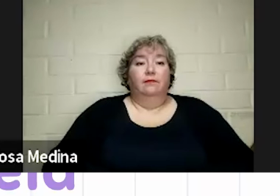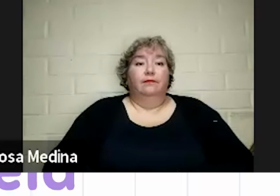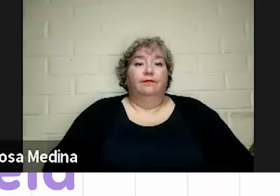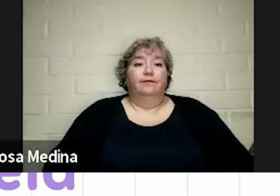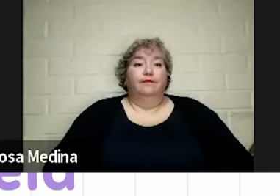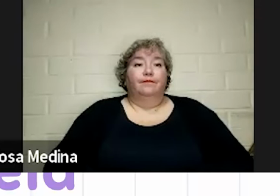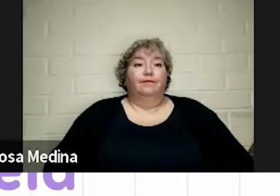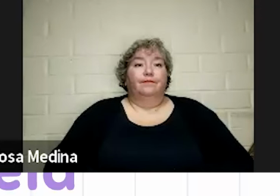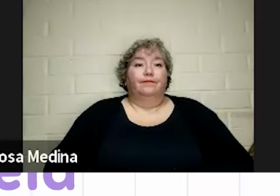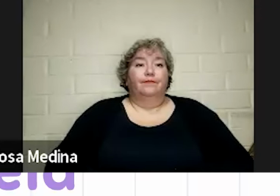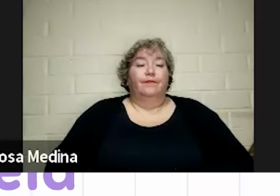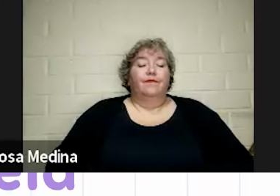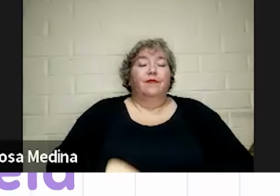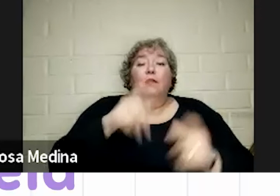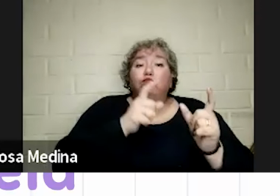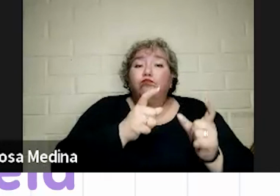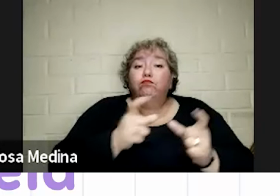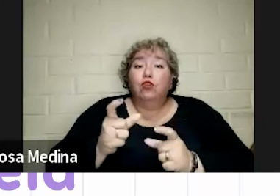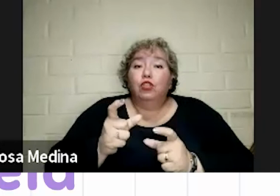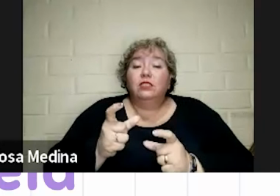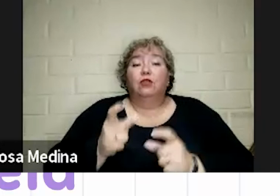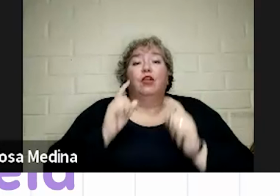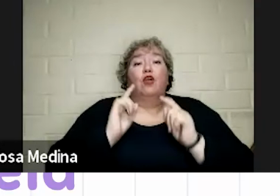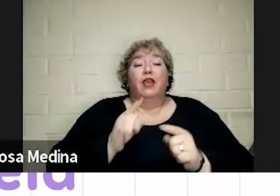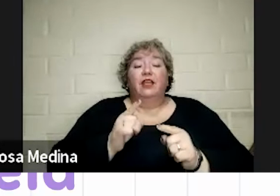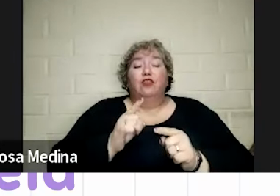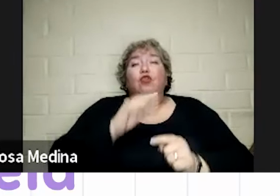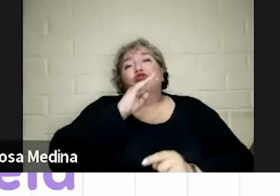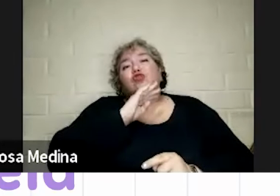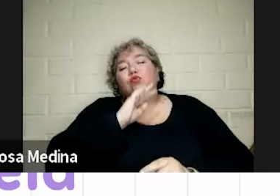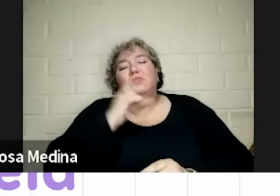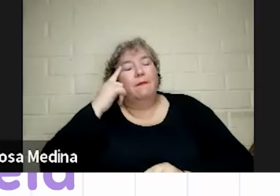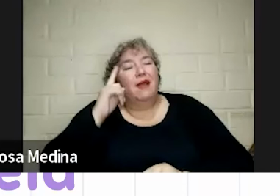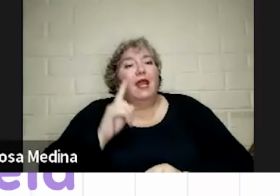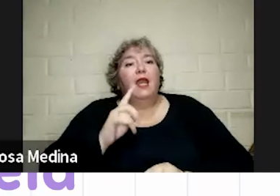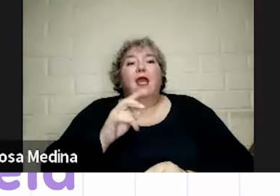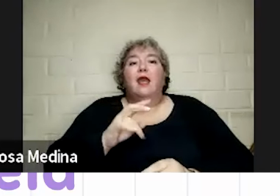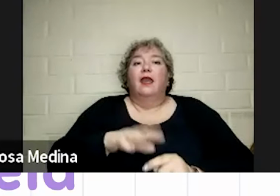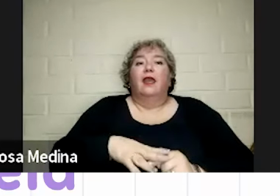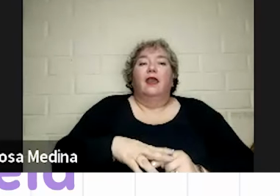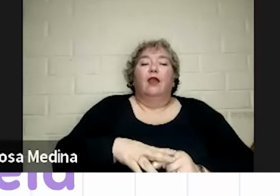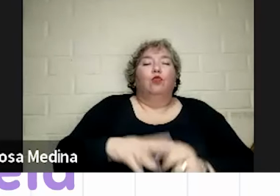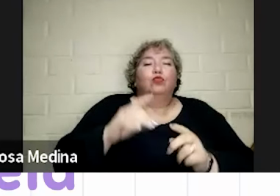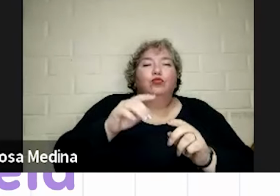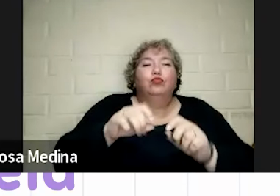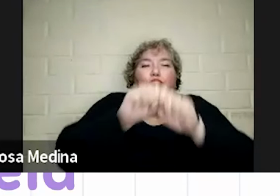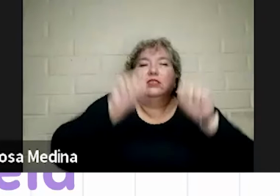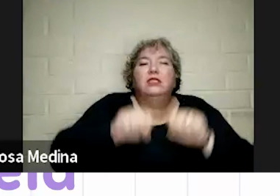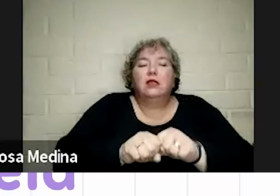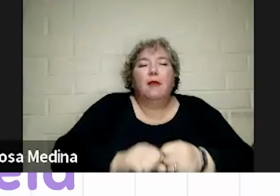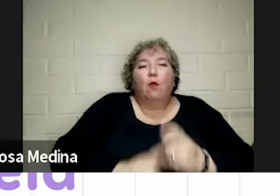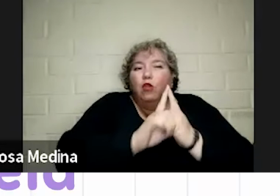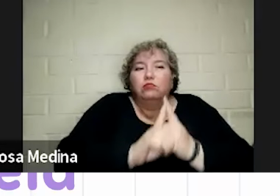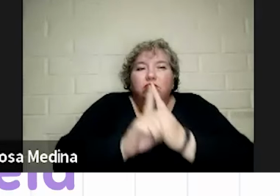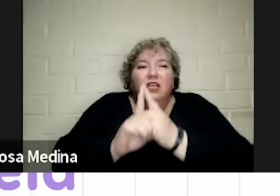Luego el monitoreo o la organización se utiliza para crear y mantener un sistema de seguimiento de tareas y actividades. No solamente